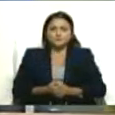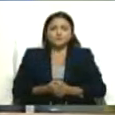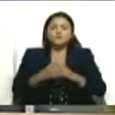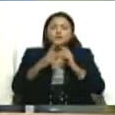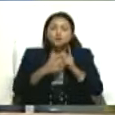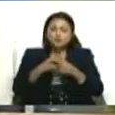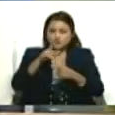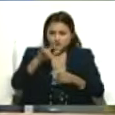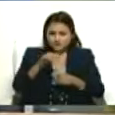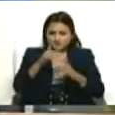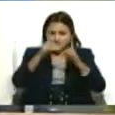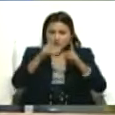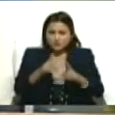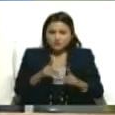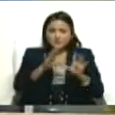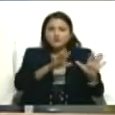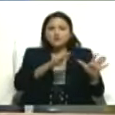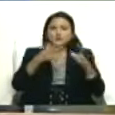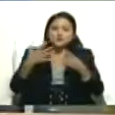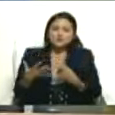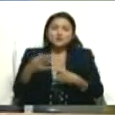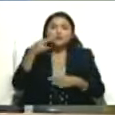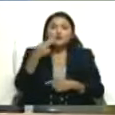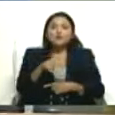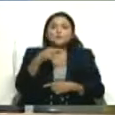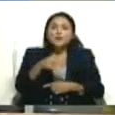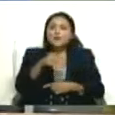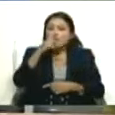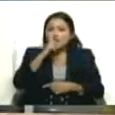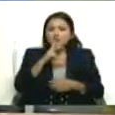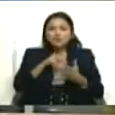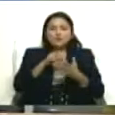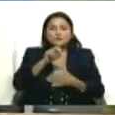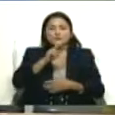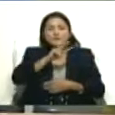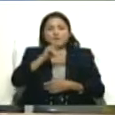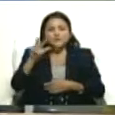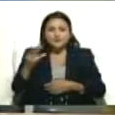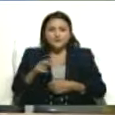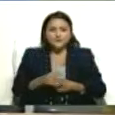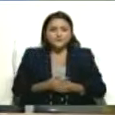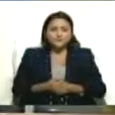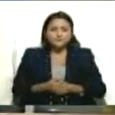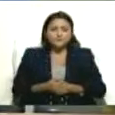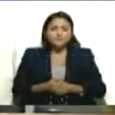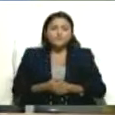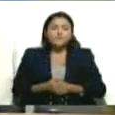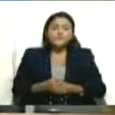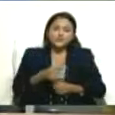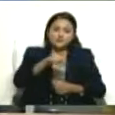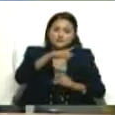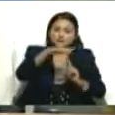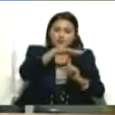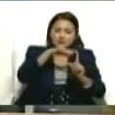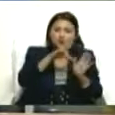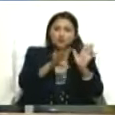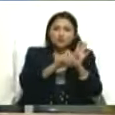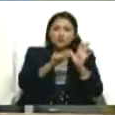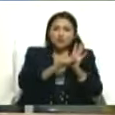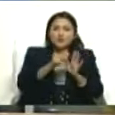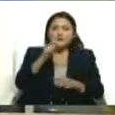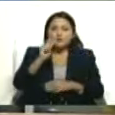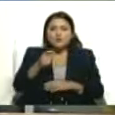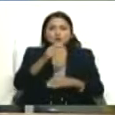decisión de fecha 16 de noviembre del 2023, la Sala Constitucional del Tribunal Supremo